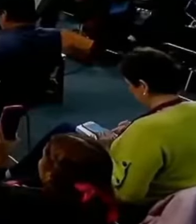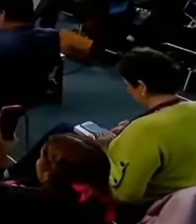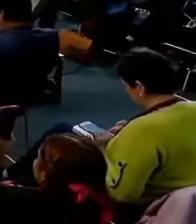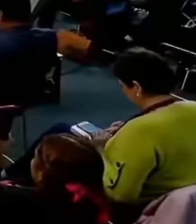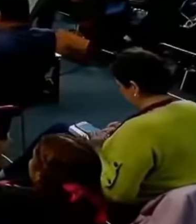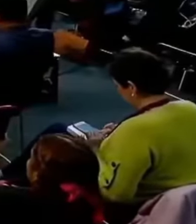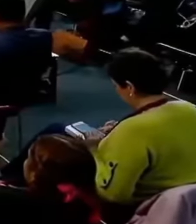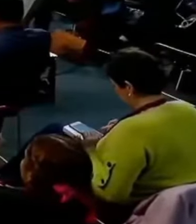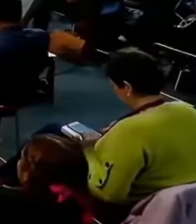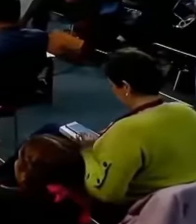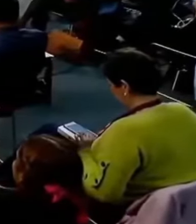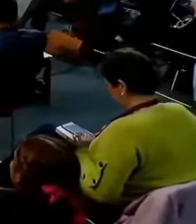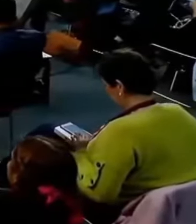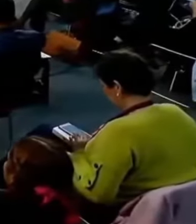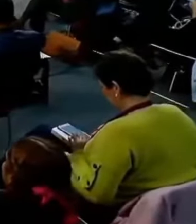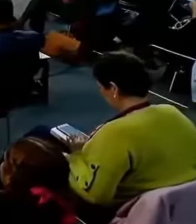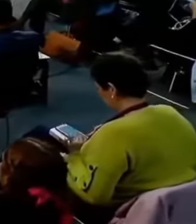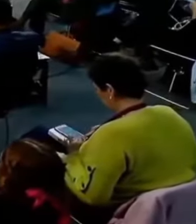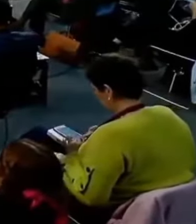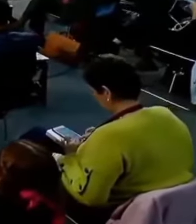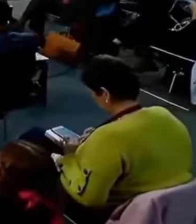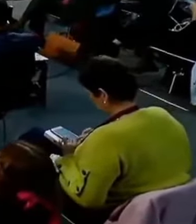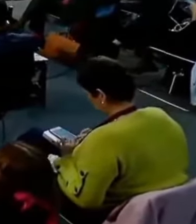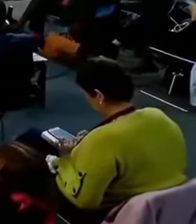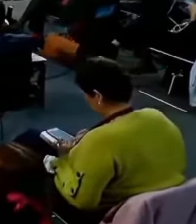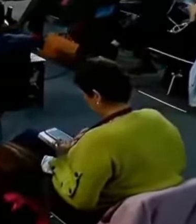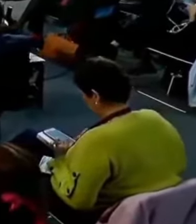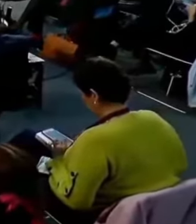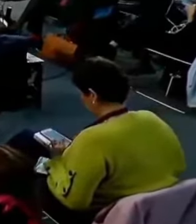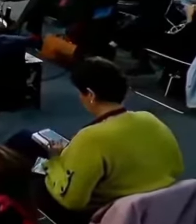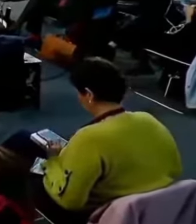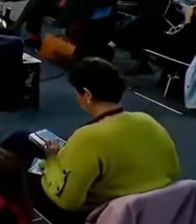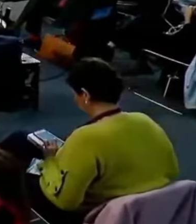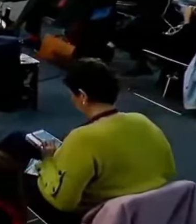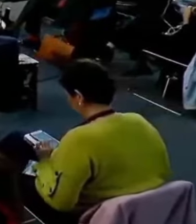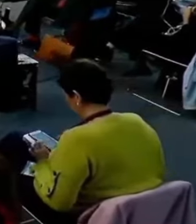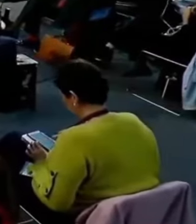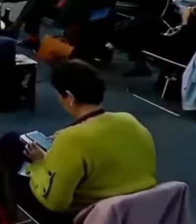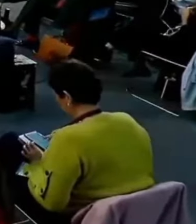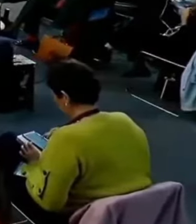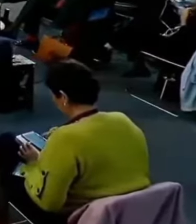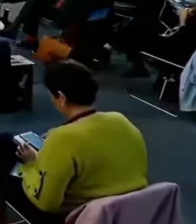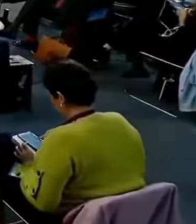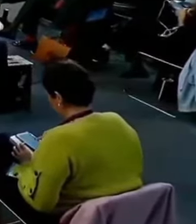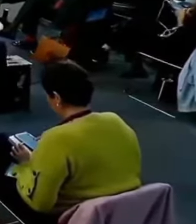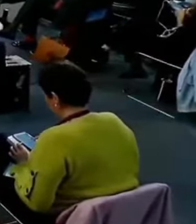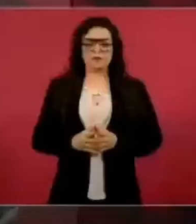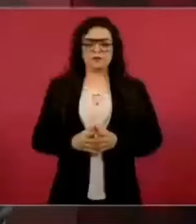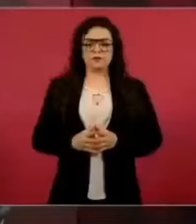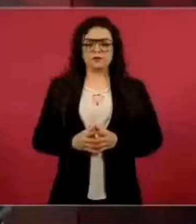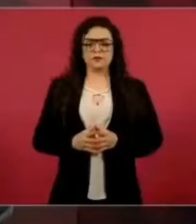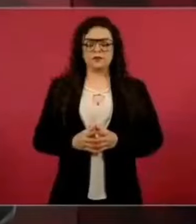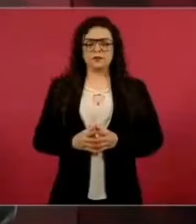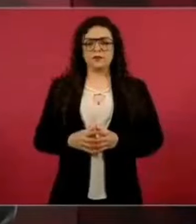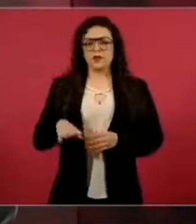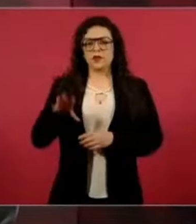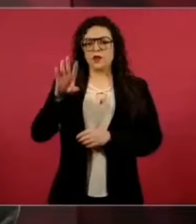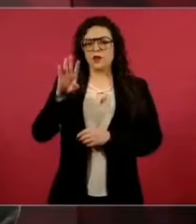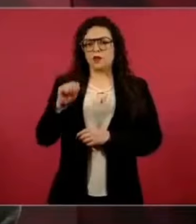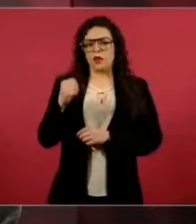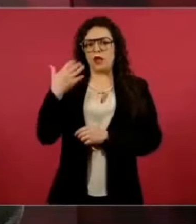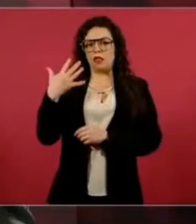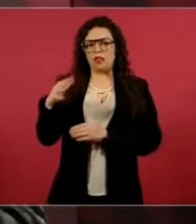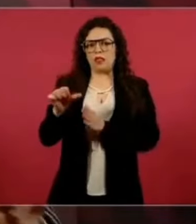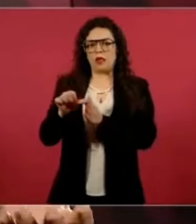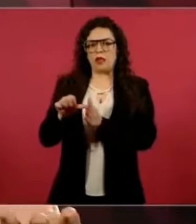denunció se va al tribunal y los del tribunal y y este